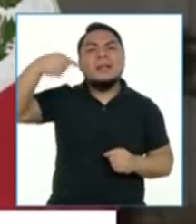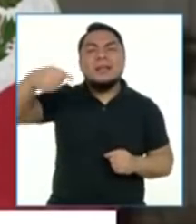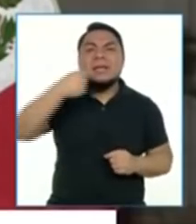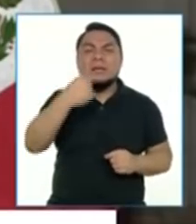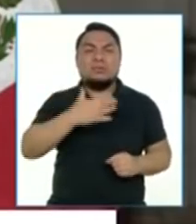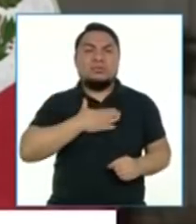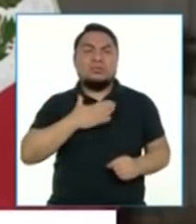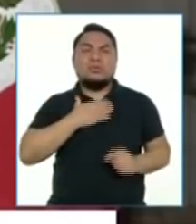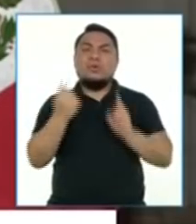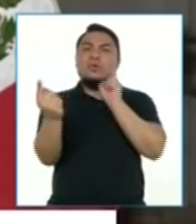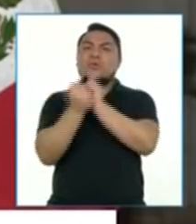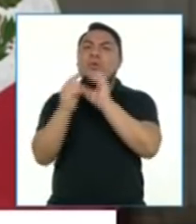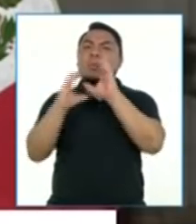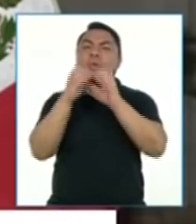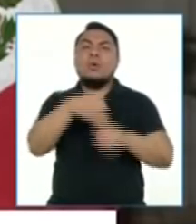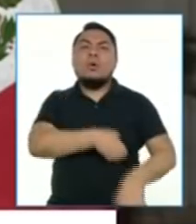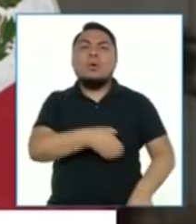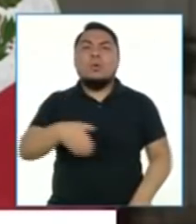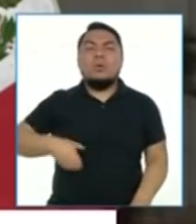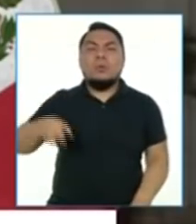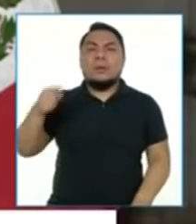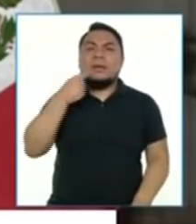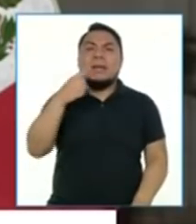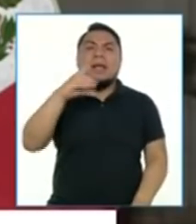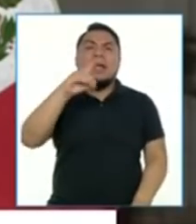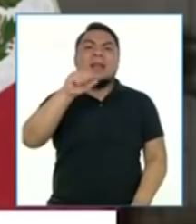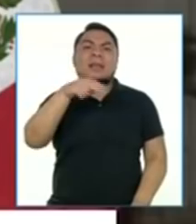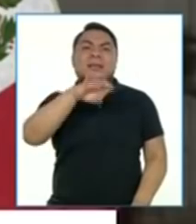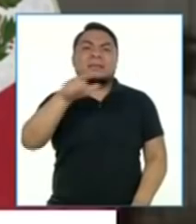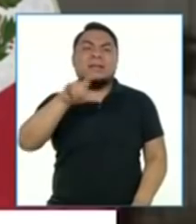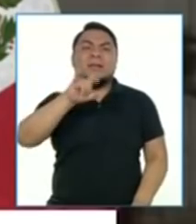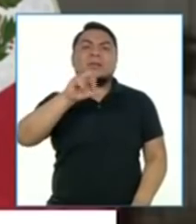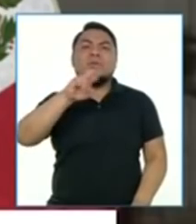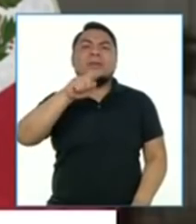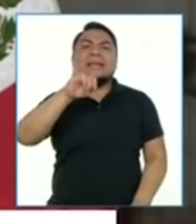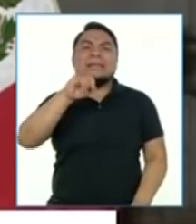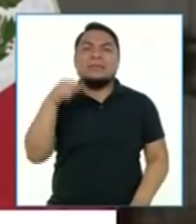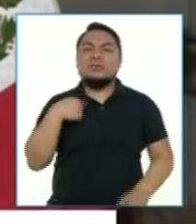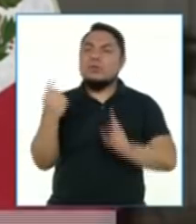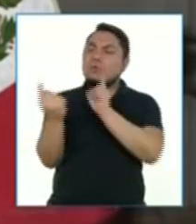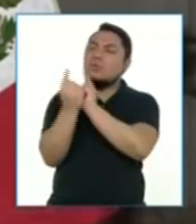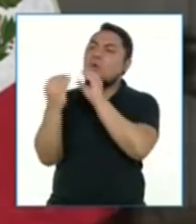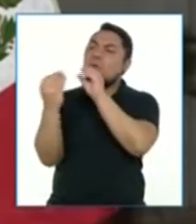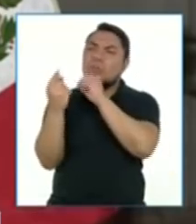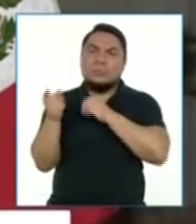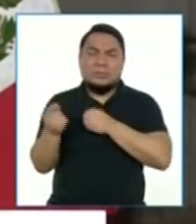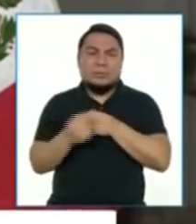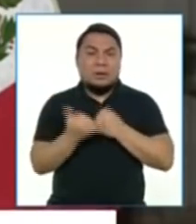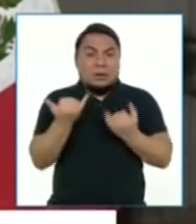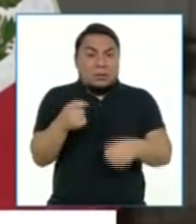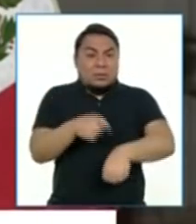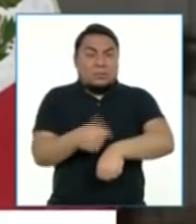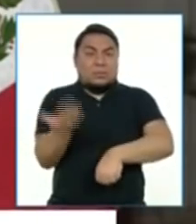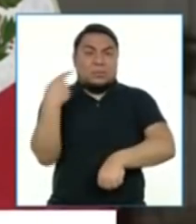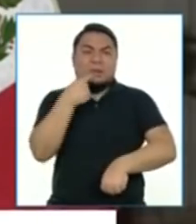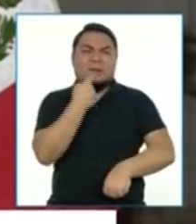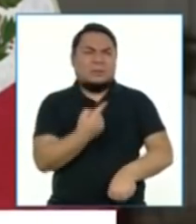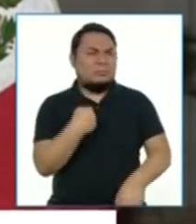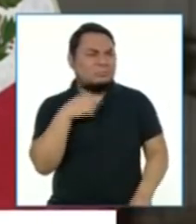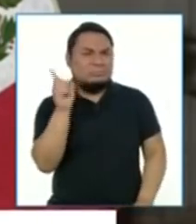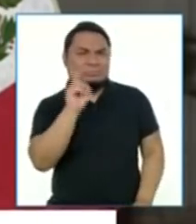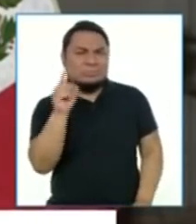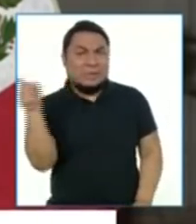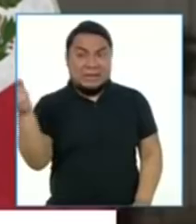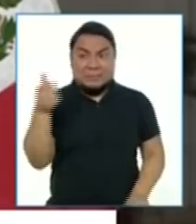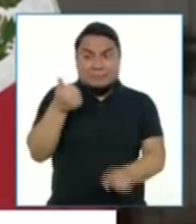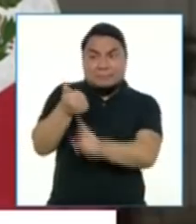coordina sobre las versiones que se van a dar ante una investigación y sobre un registro en el centro eso